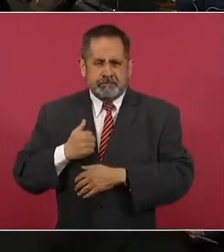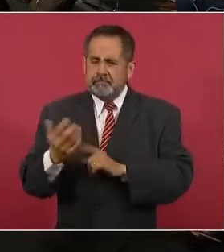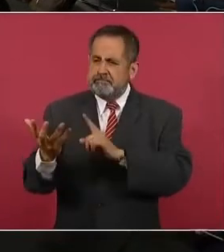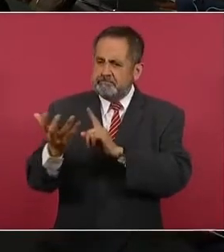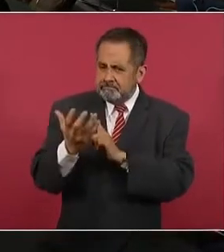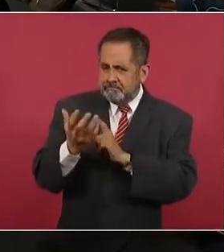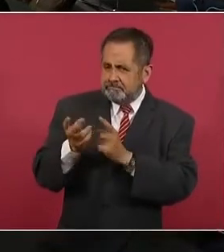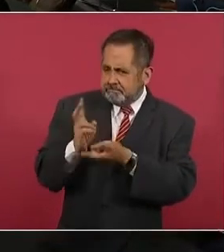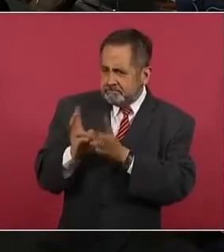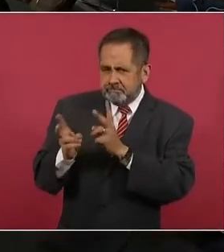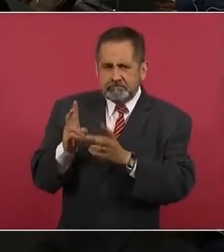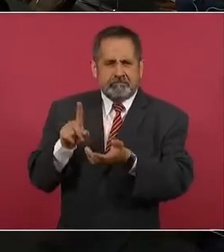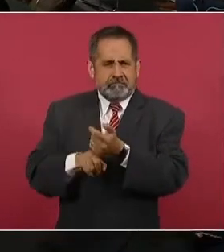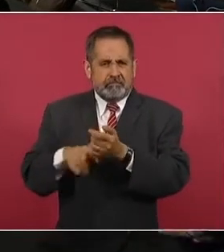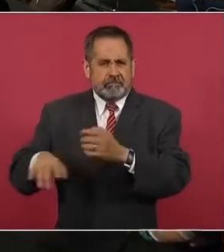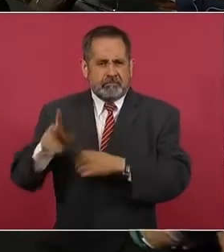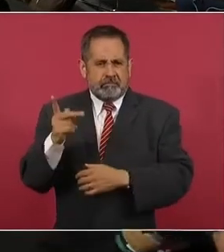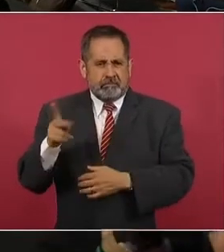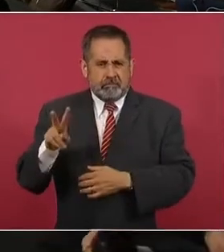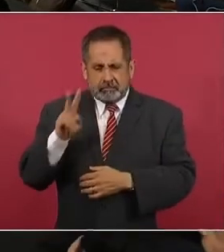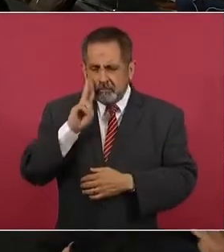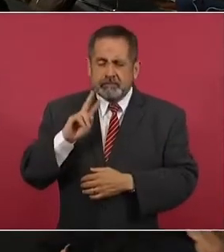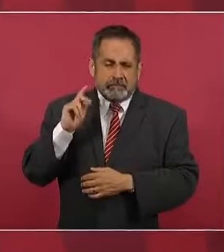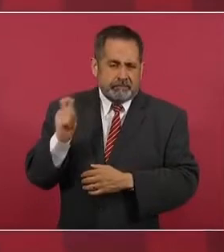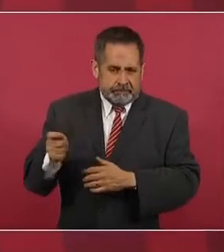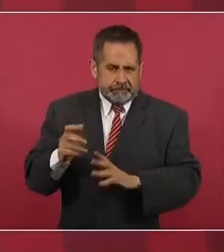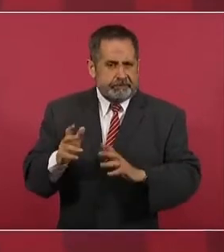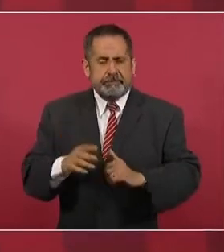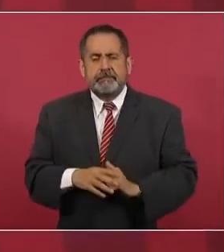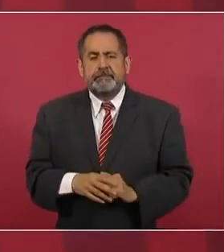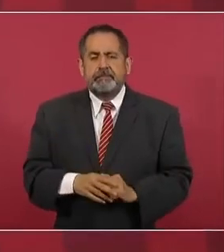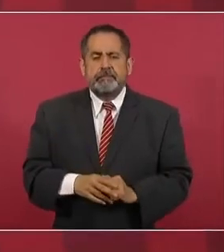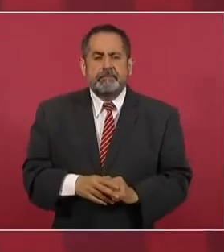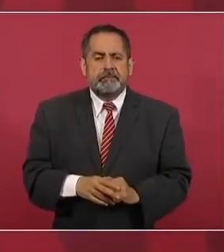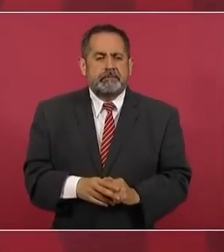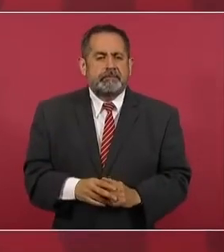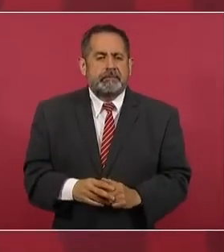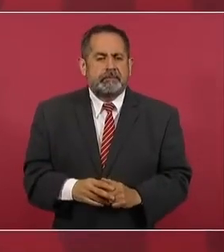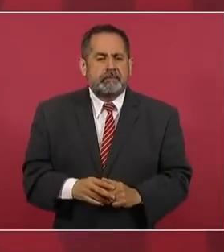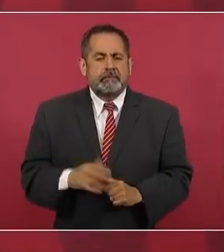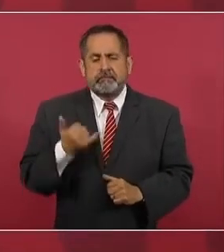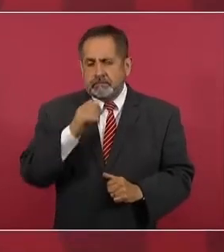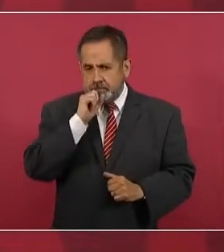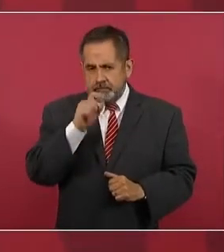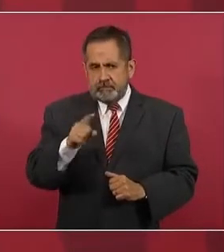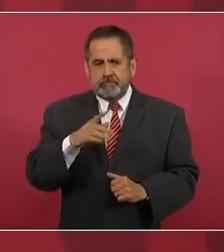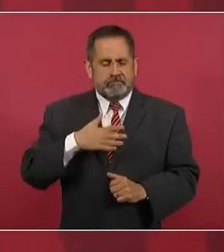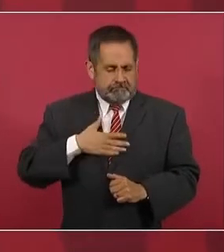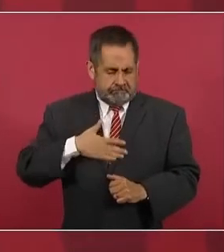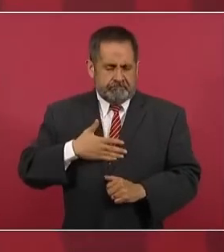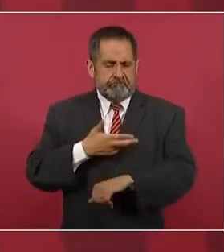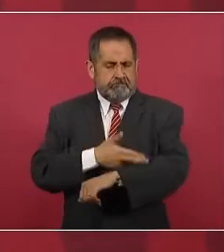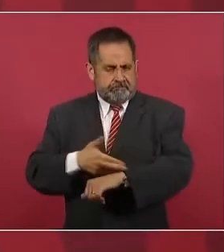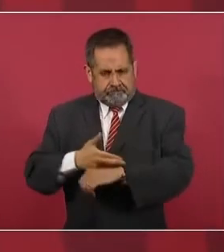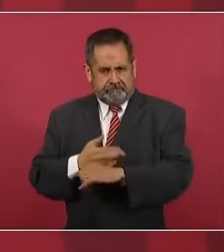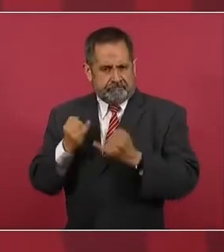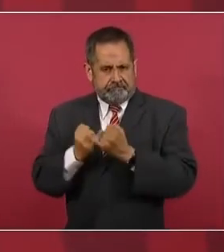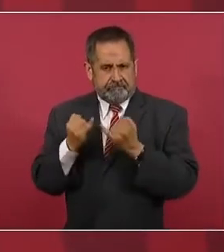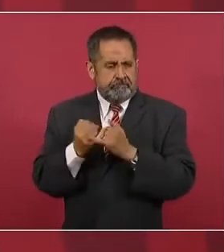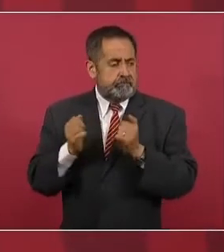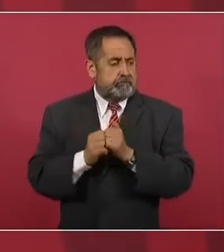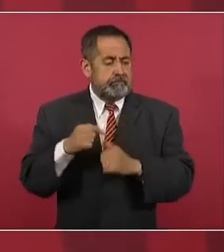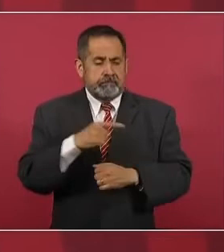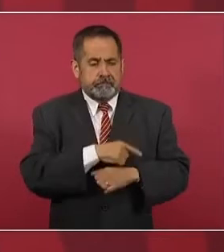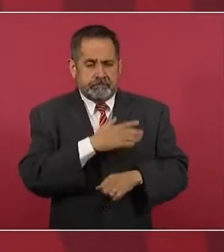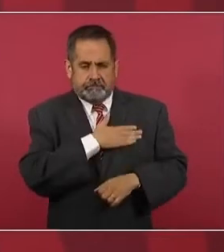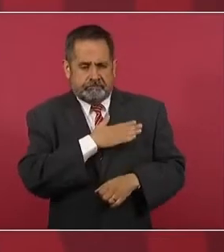canadienses de Vallarta y hacemos lo propio con el